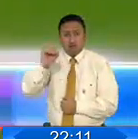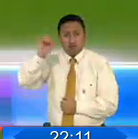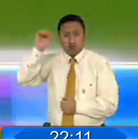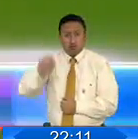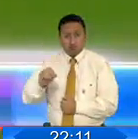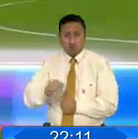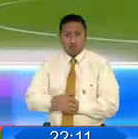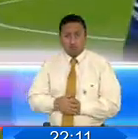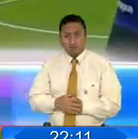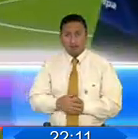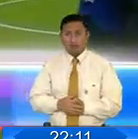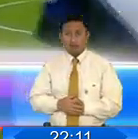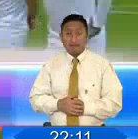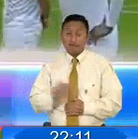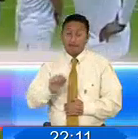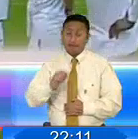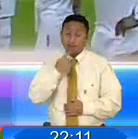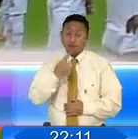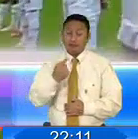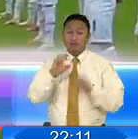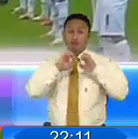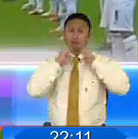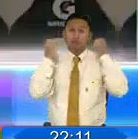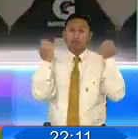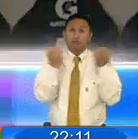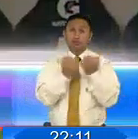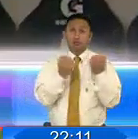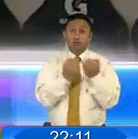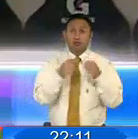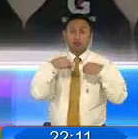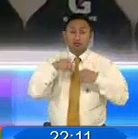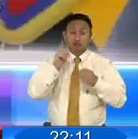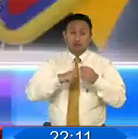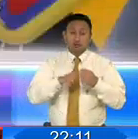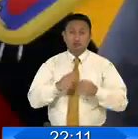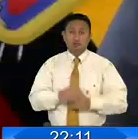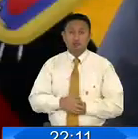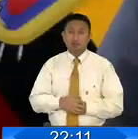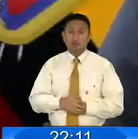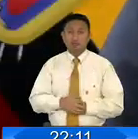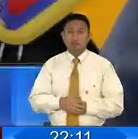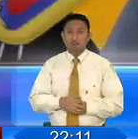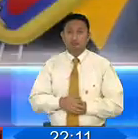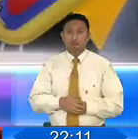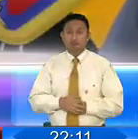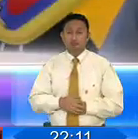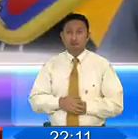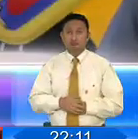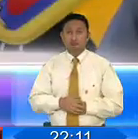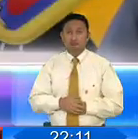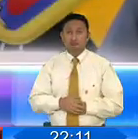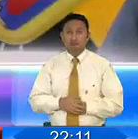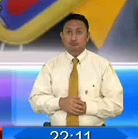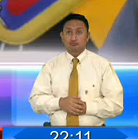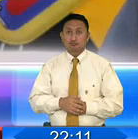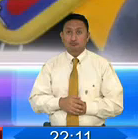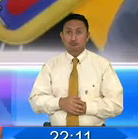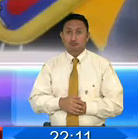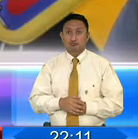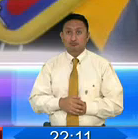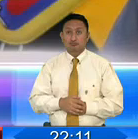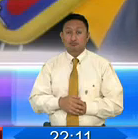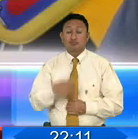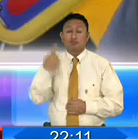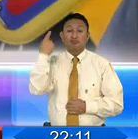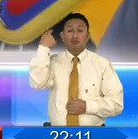aforo permitido. Eso sí, para los estadios con los que cuenta la ciudad capital. La condición no es para tener cientos o miles